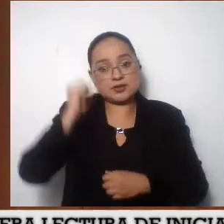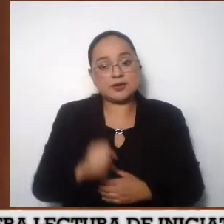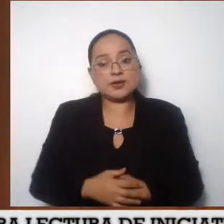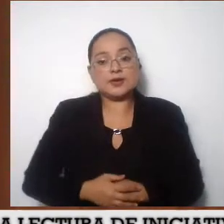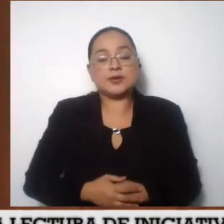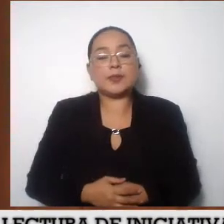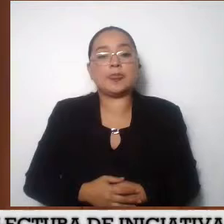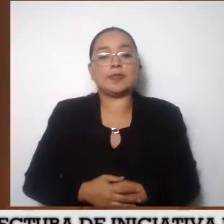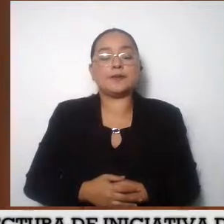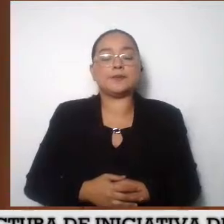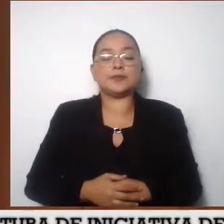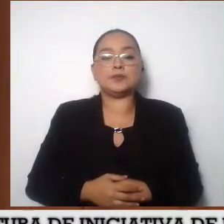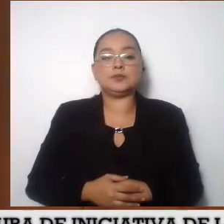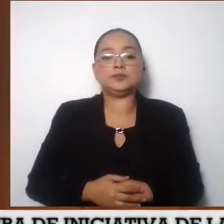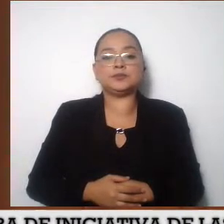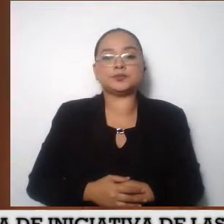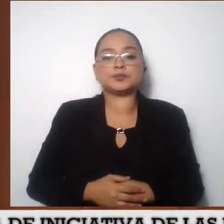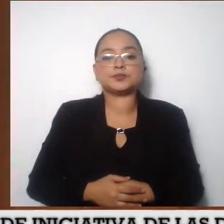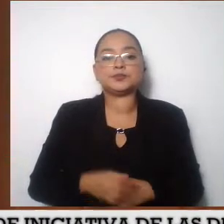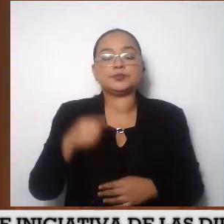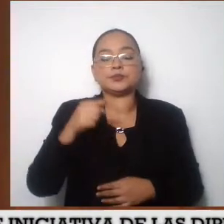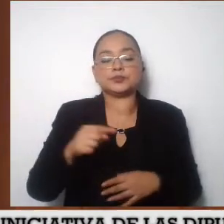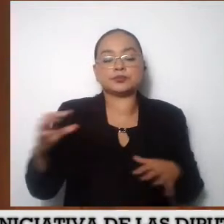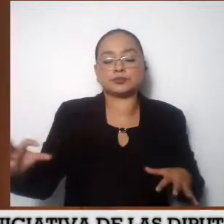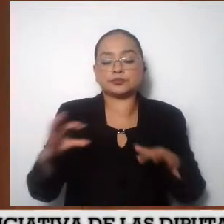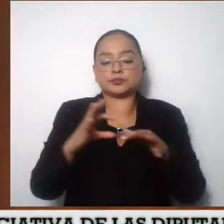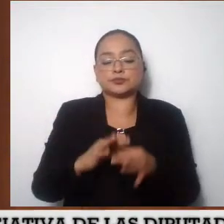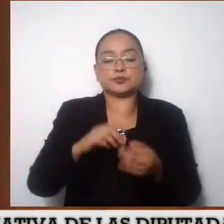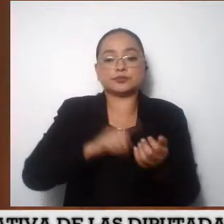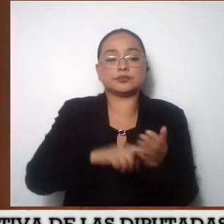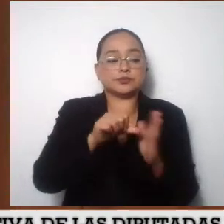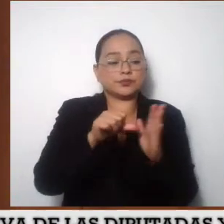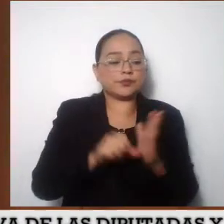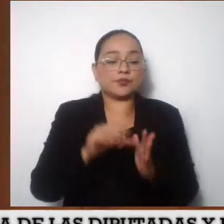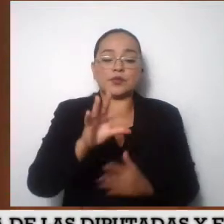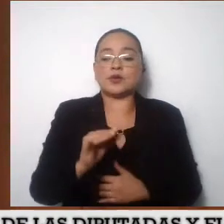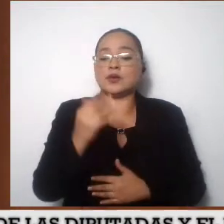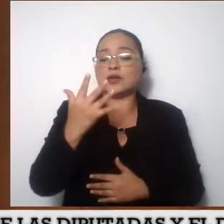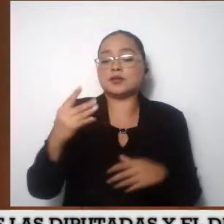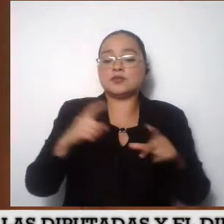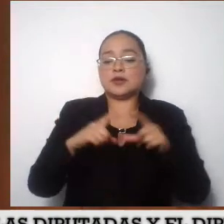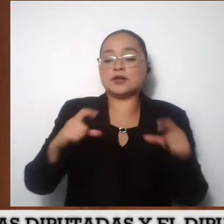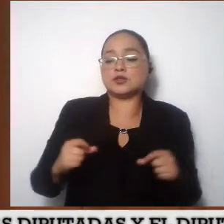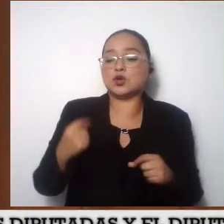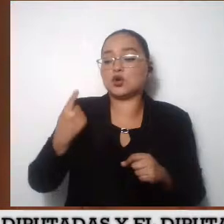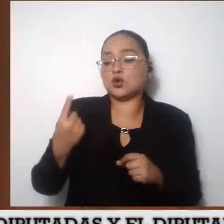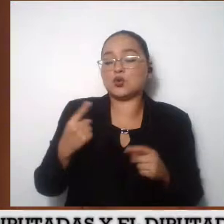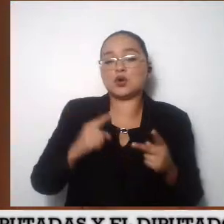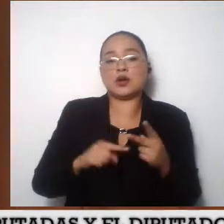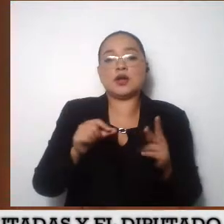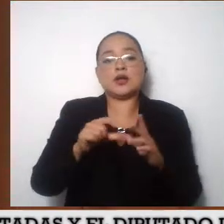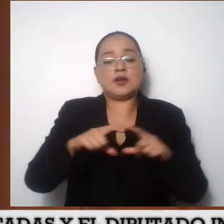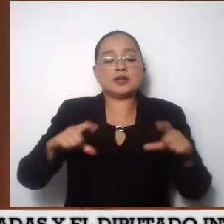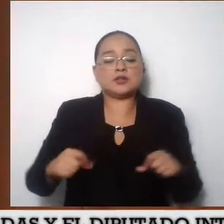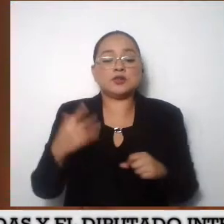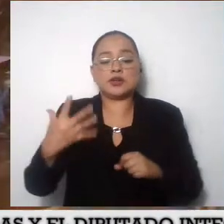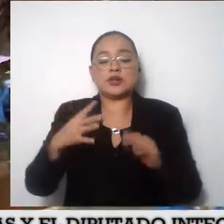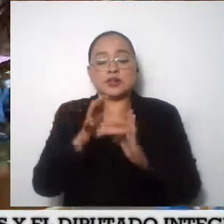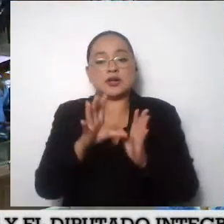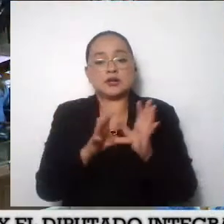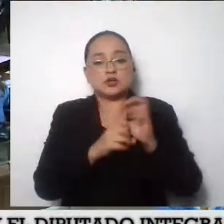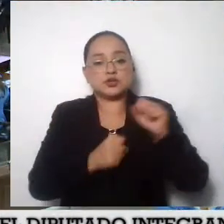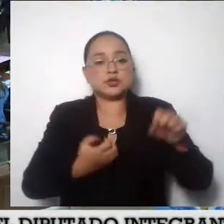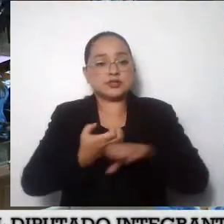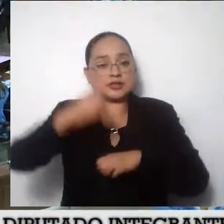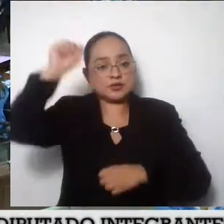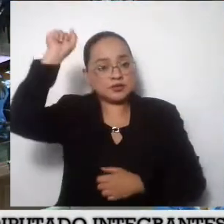Fundamentación y objeto. Primera, en atención a lo mandatado por el artículo 45, fracción primera y quinta de la Constitución Política del Estado de